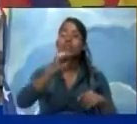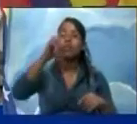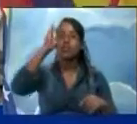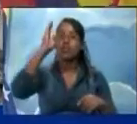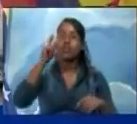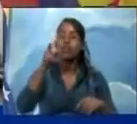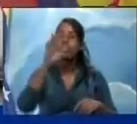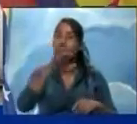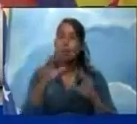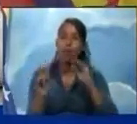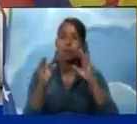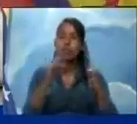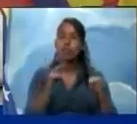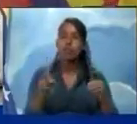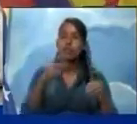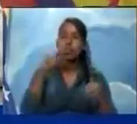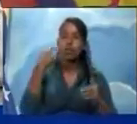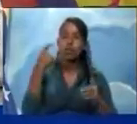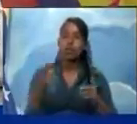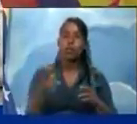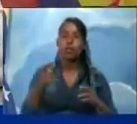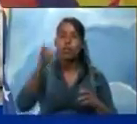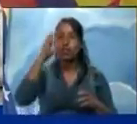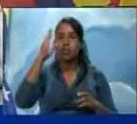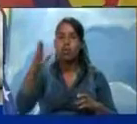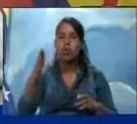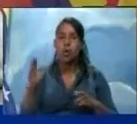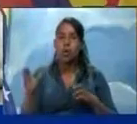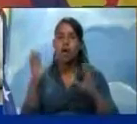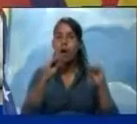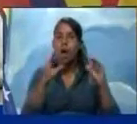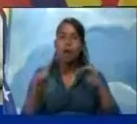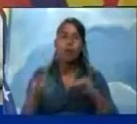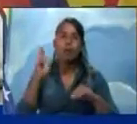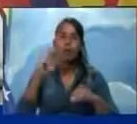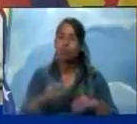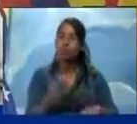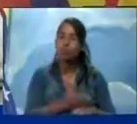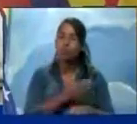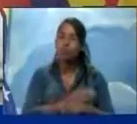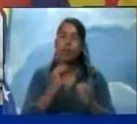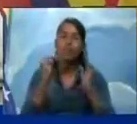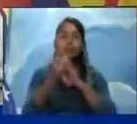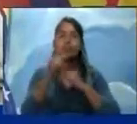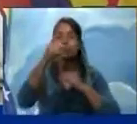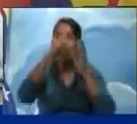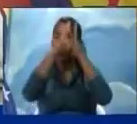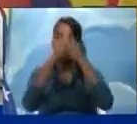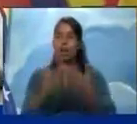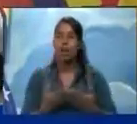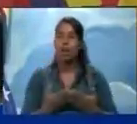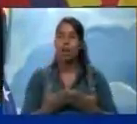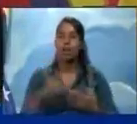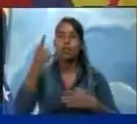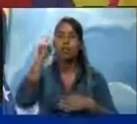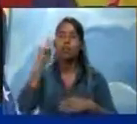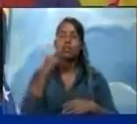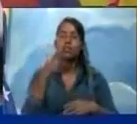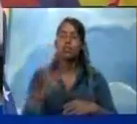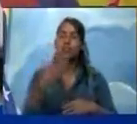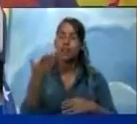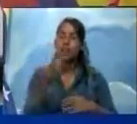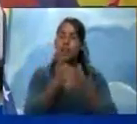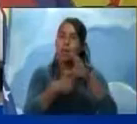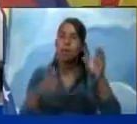que le está hablando, cuando Dios habla, nunca contradice su palabra. Por eso dice que